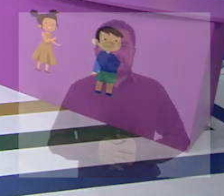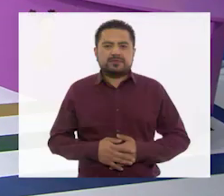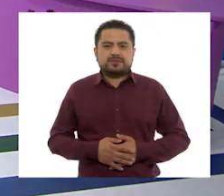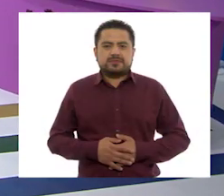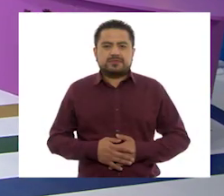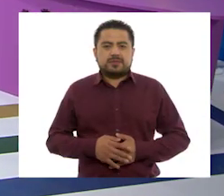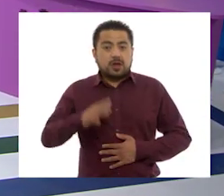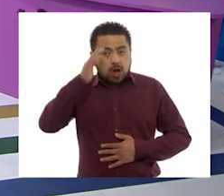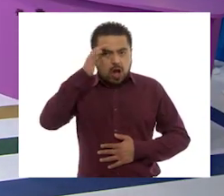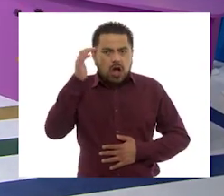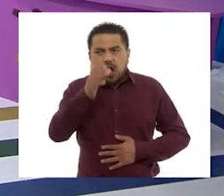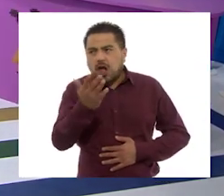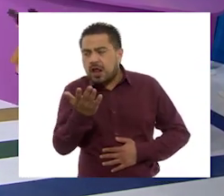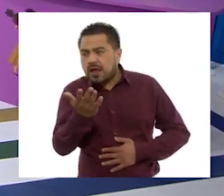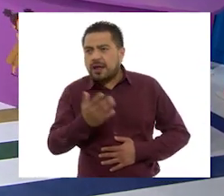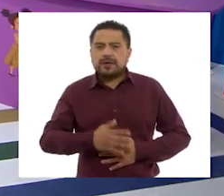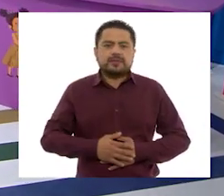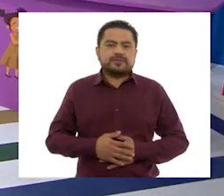Hola.